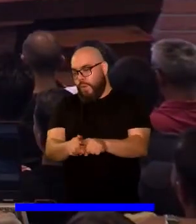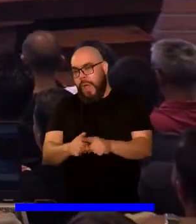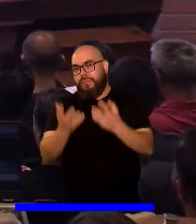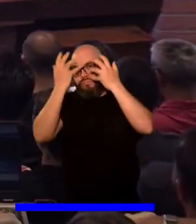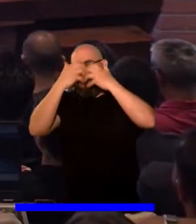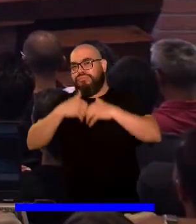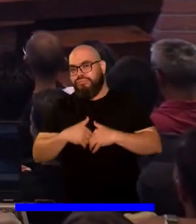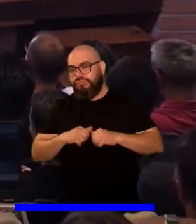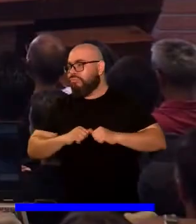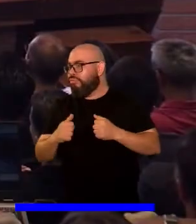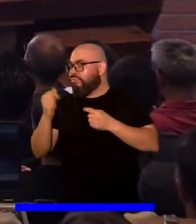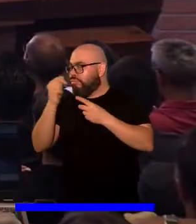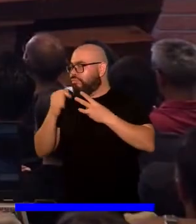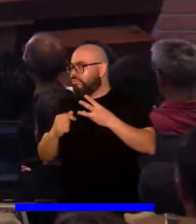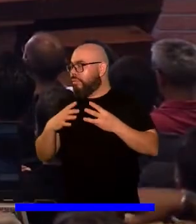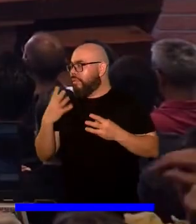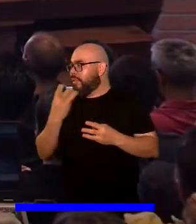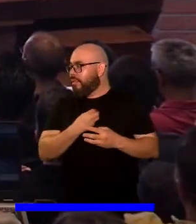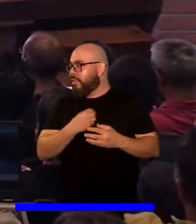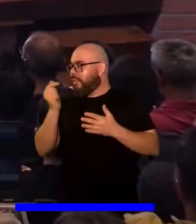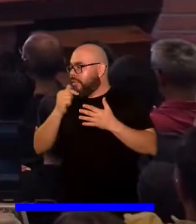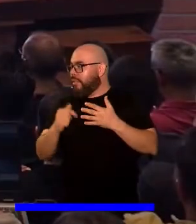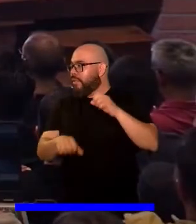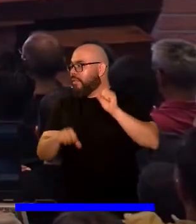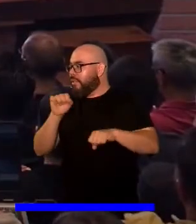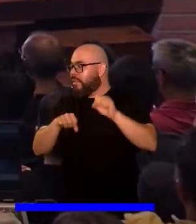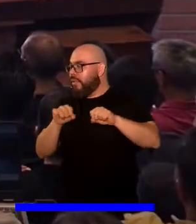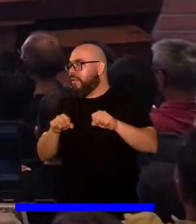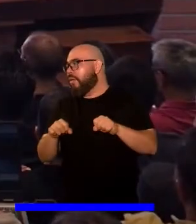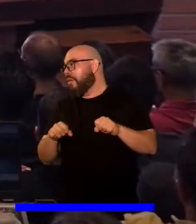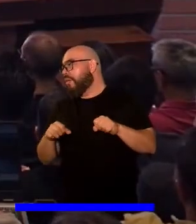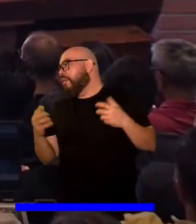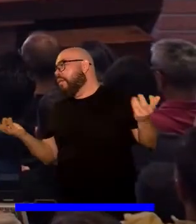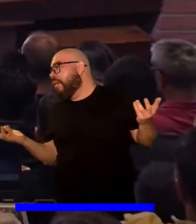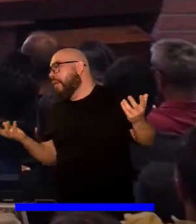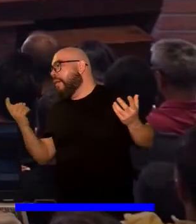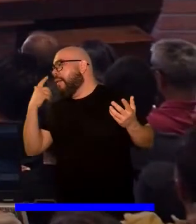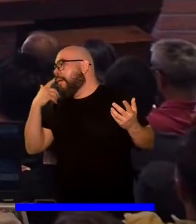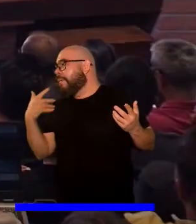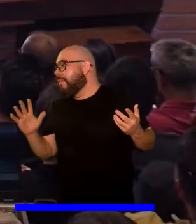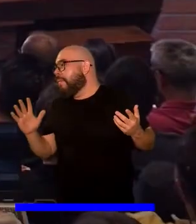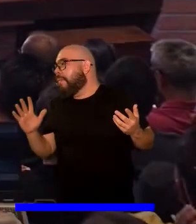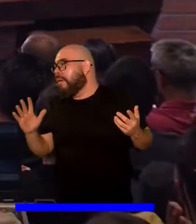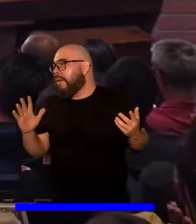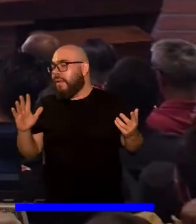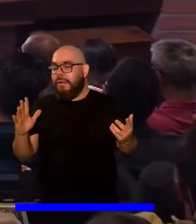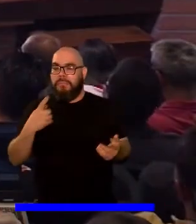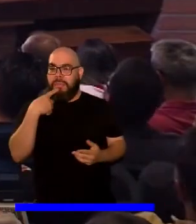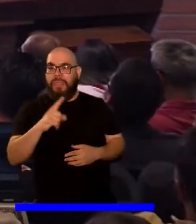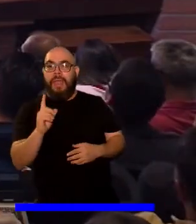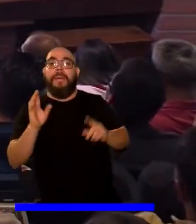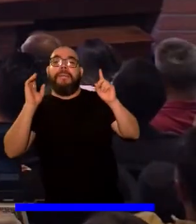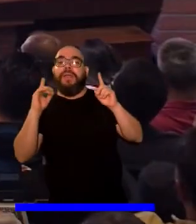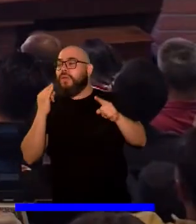que nosotros vemos que puede sonar un poco absurda en este momento, pero que siempre sucede con